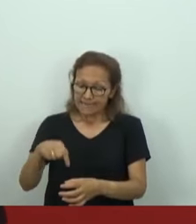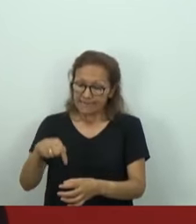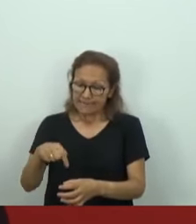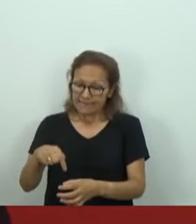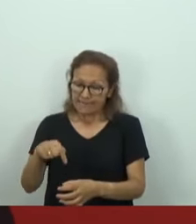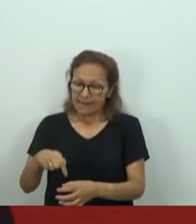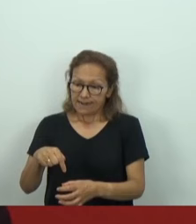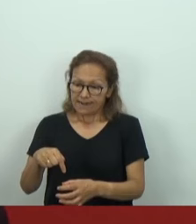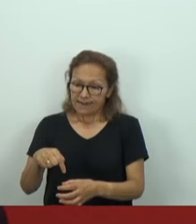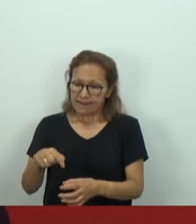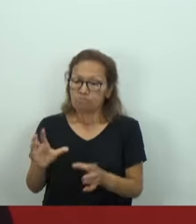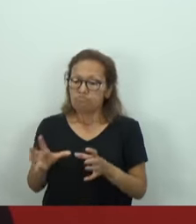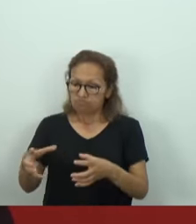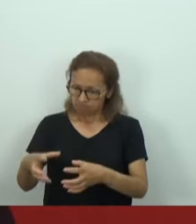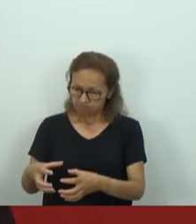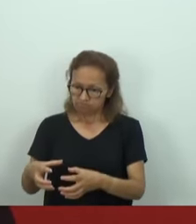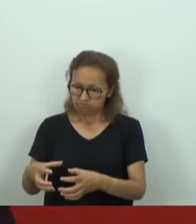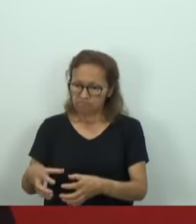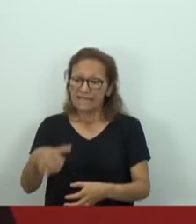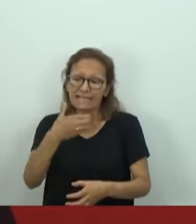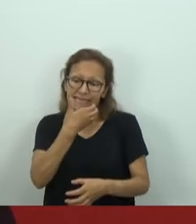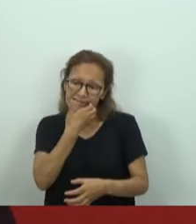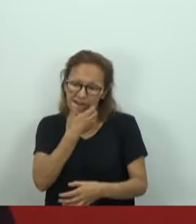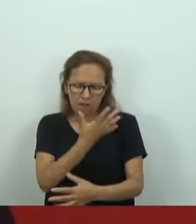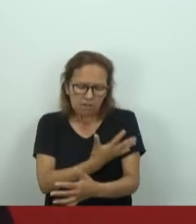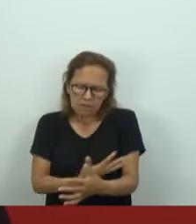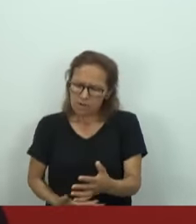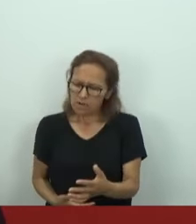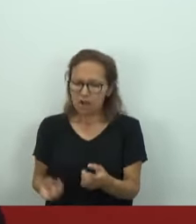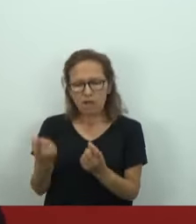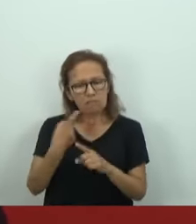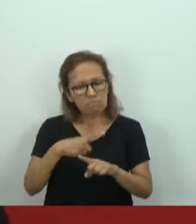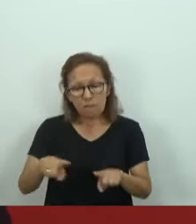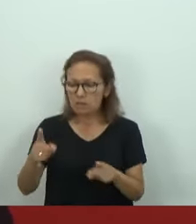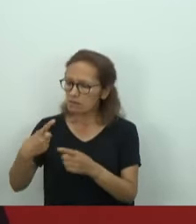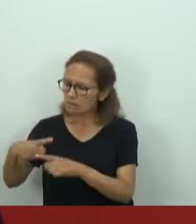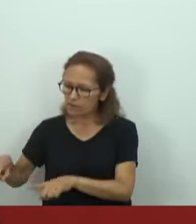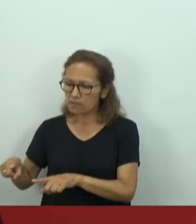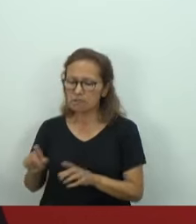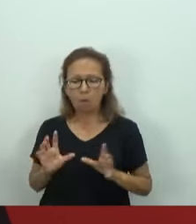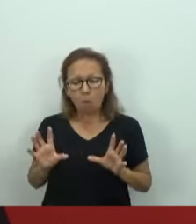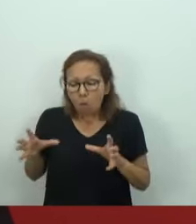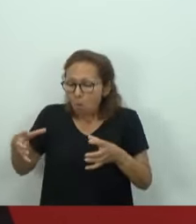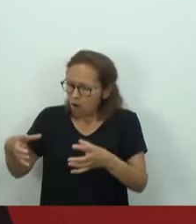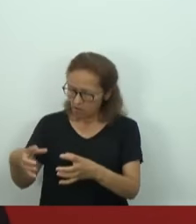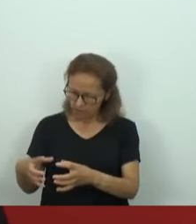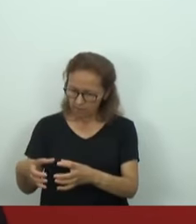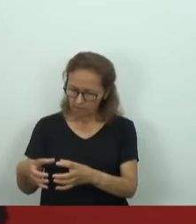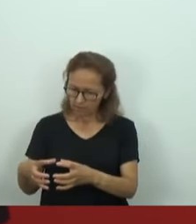los jóvenes lo tienes que explicar de otra forma. El bebé no nace por wifi, sino por cable.